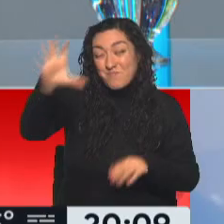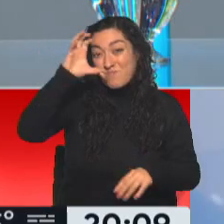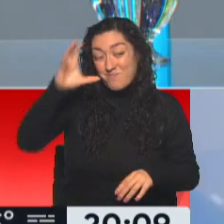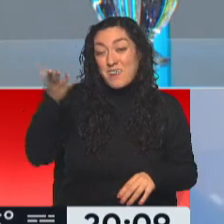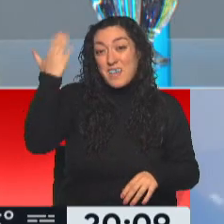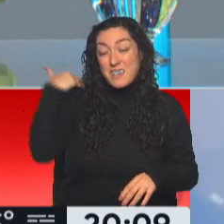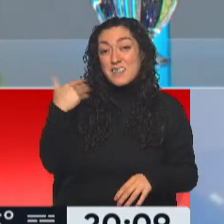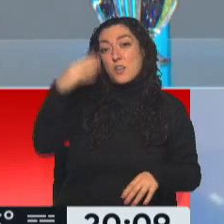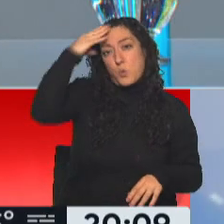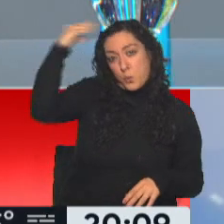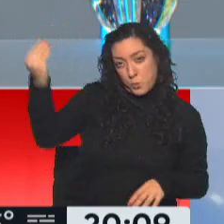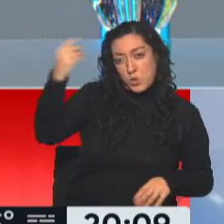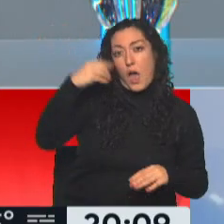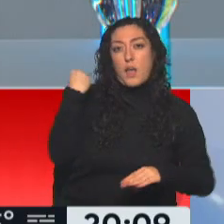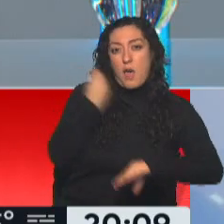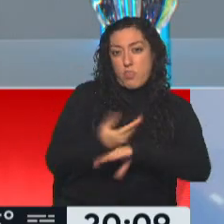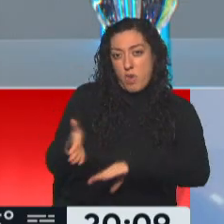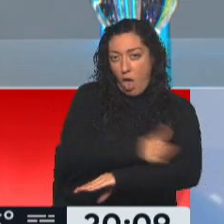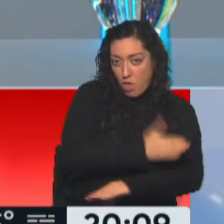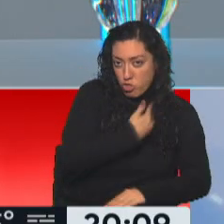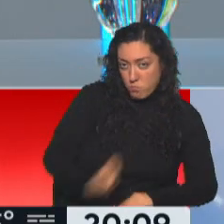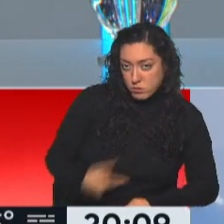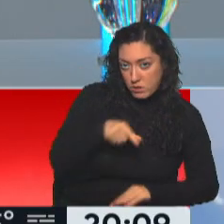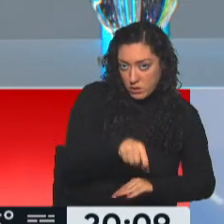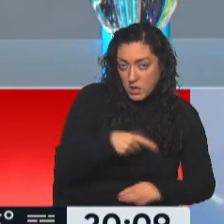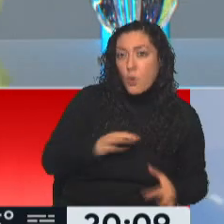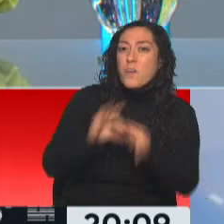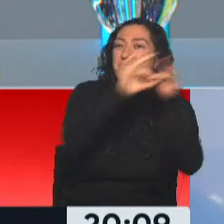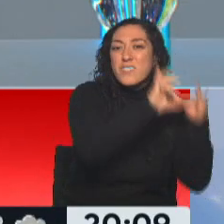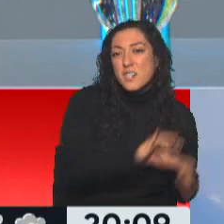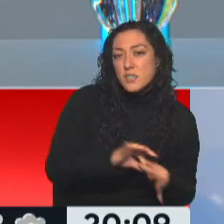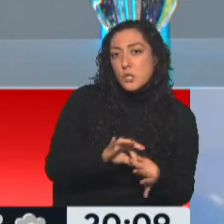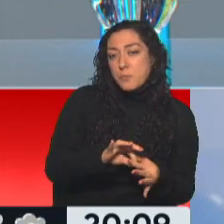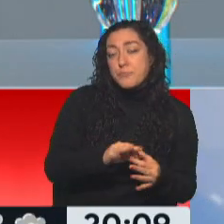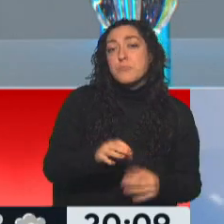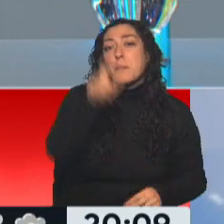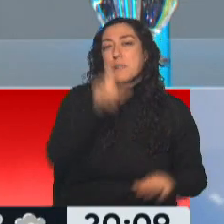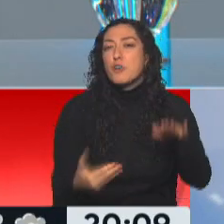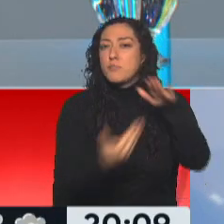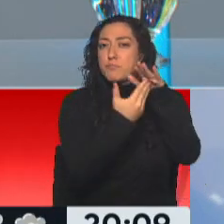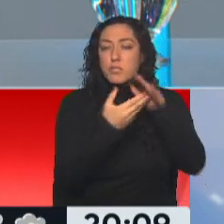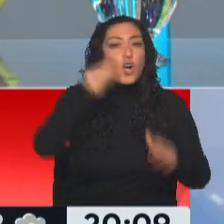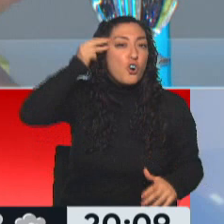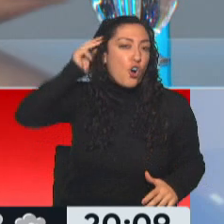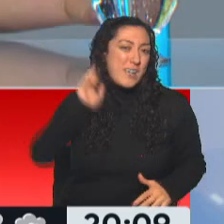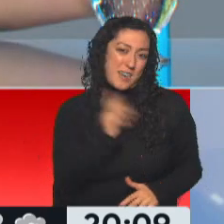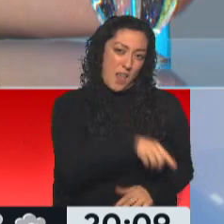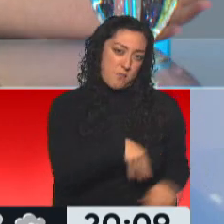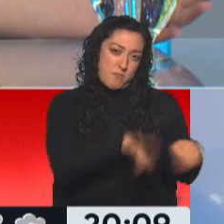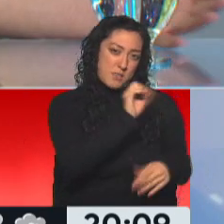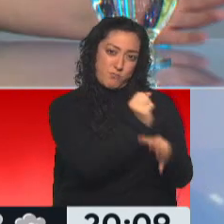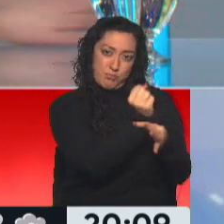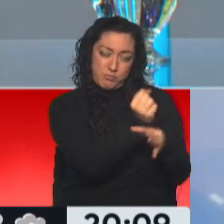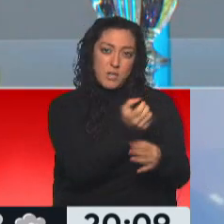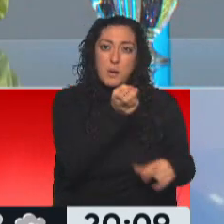Edmundo González Urrutia, era un candidato que iba con la unificación, más allá de que la figura central es María Corina Machado, pero como está